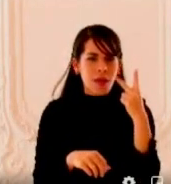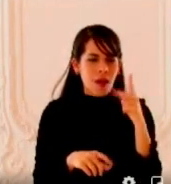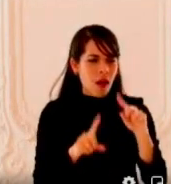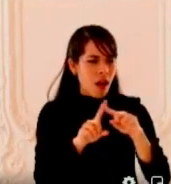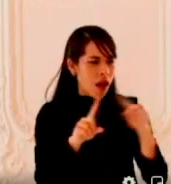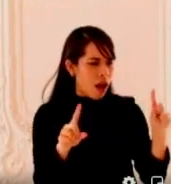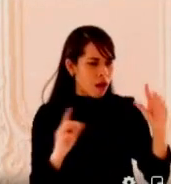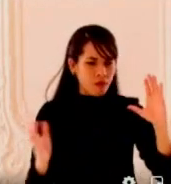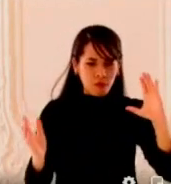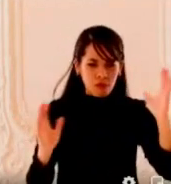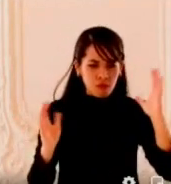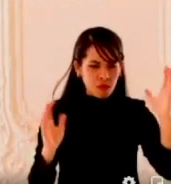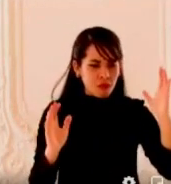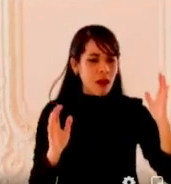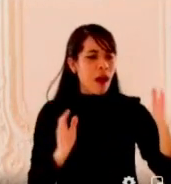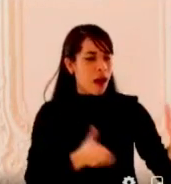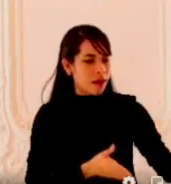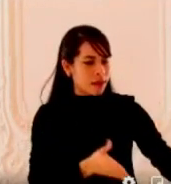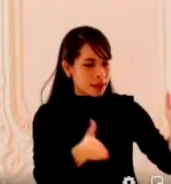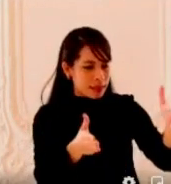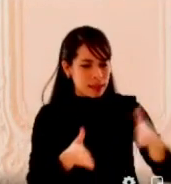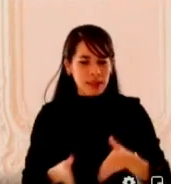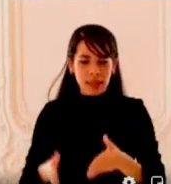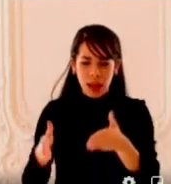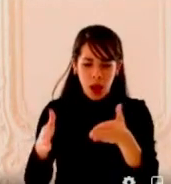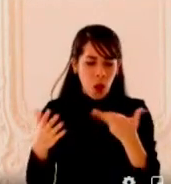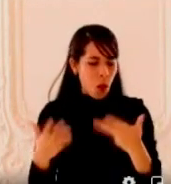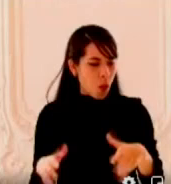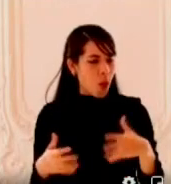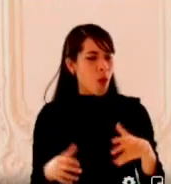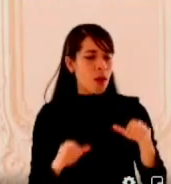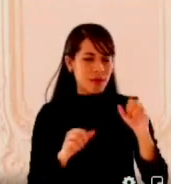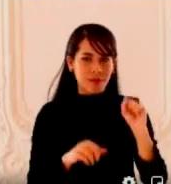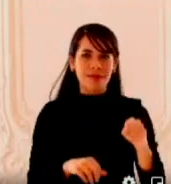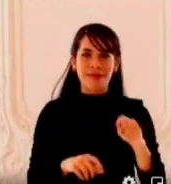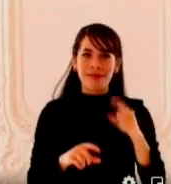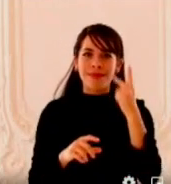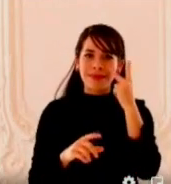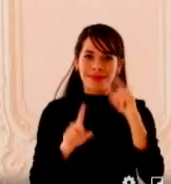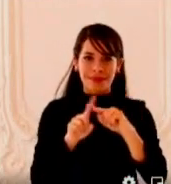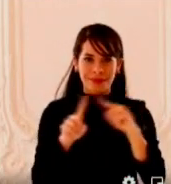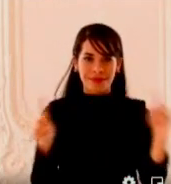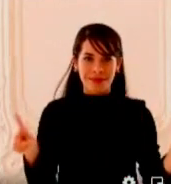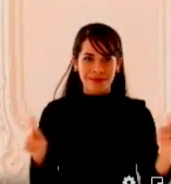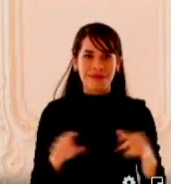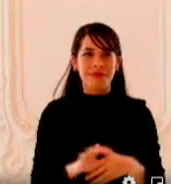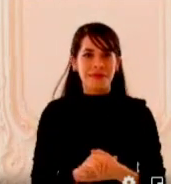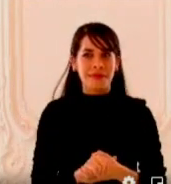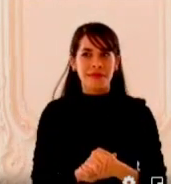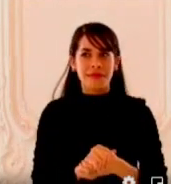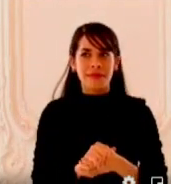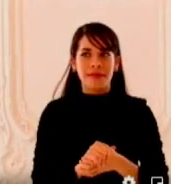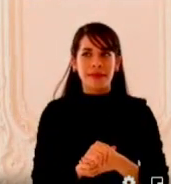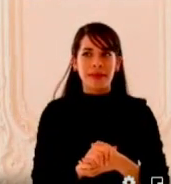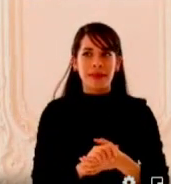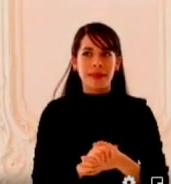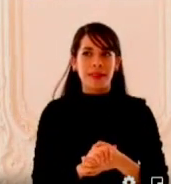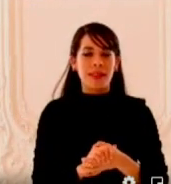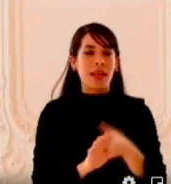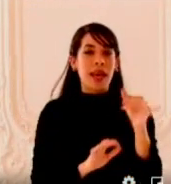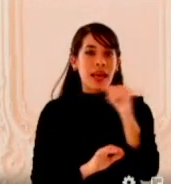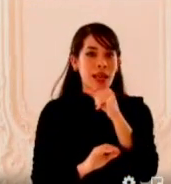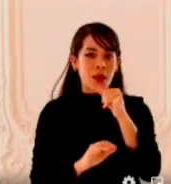esas carreteras y el resto de nuestras carreteras. Un concepto muy similar se utilizó con el